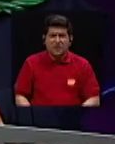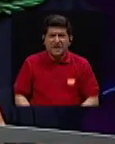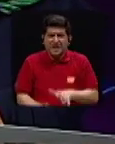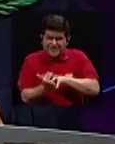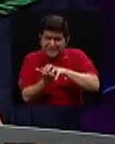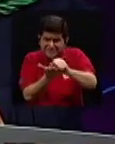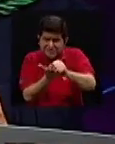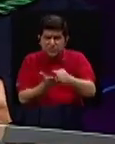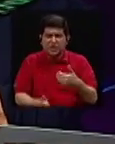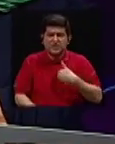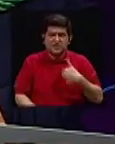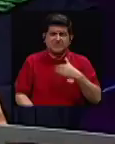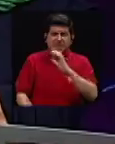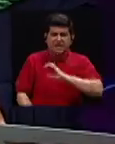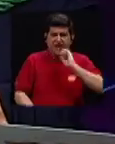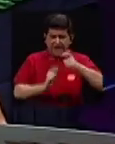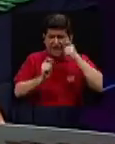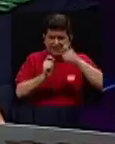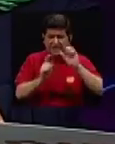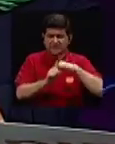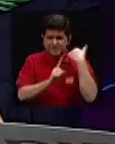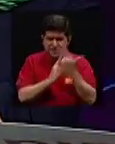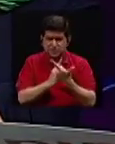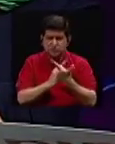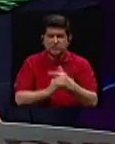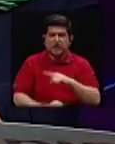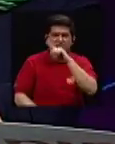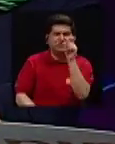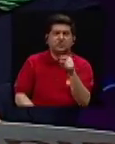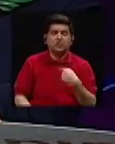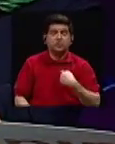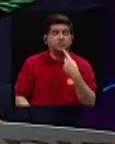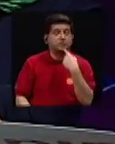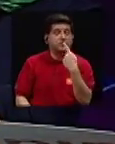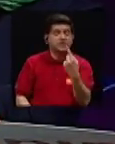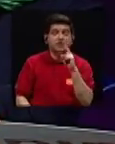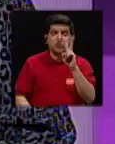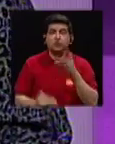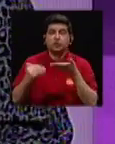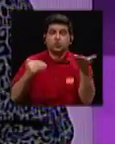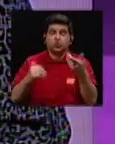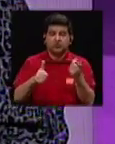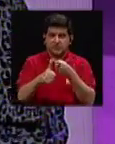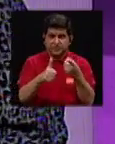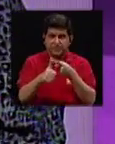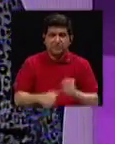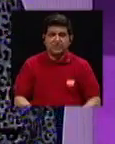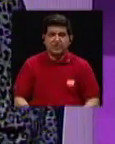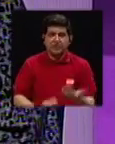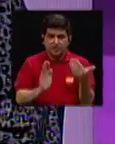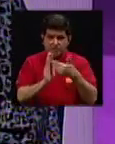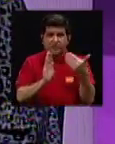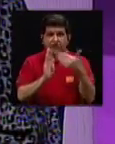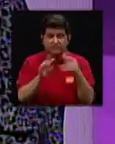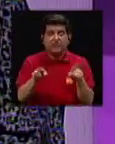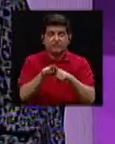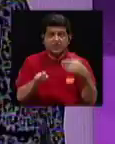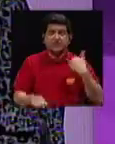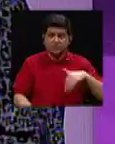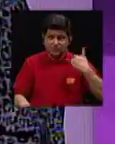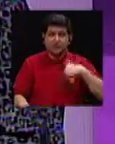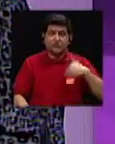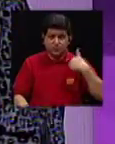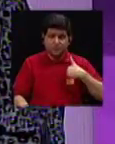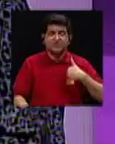desmembrada violada cuando cuando Tiene ciertas características sociales Yo quiero decir dos cosas ahí en primer lugar que